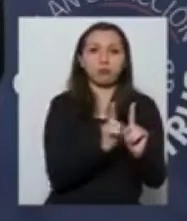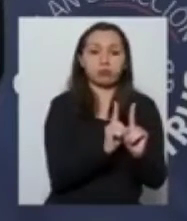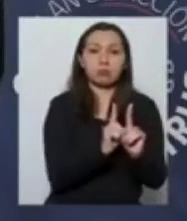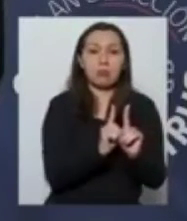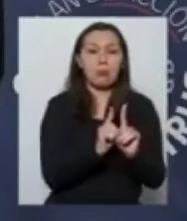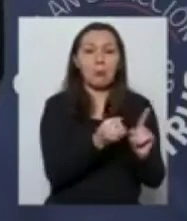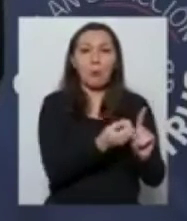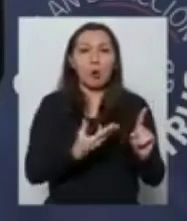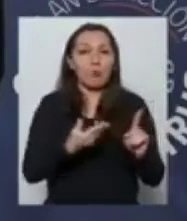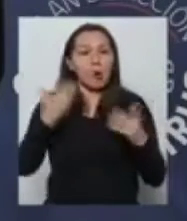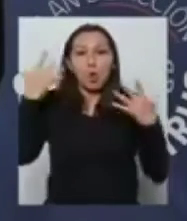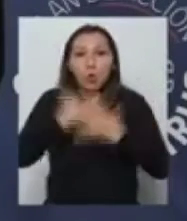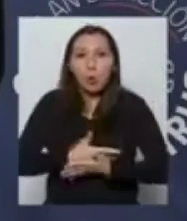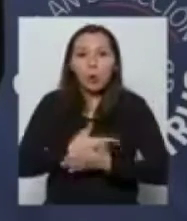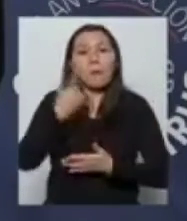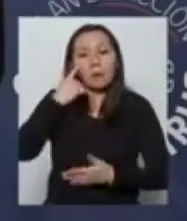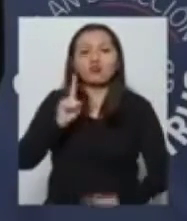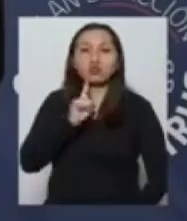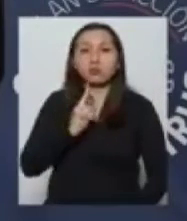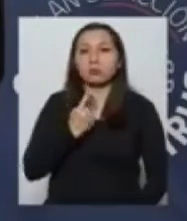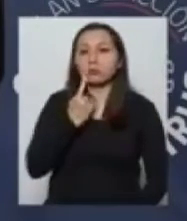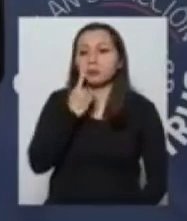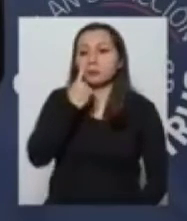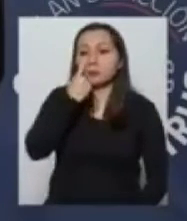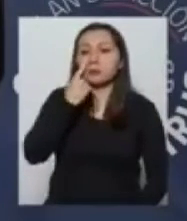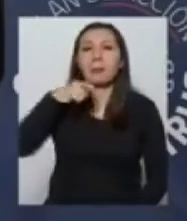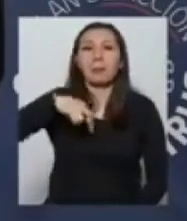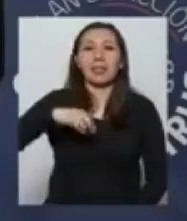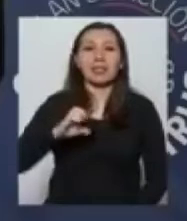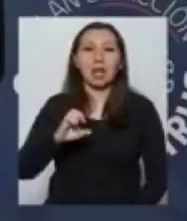que tienen un PCR positivo.